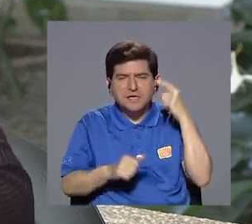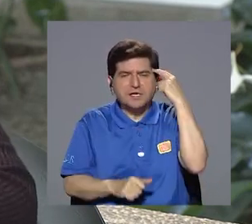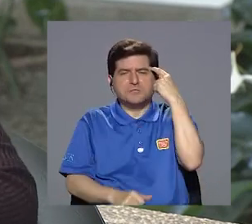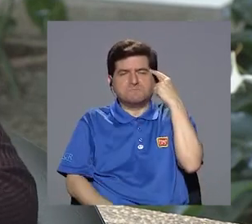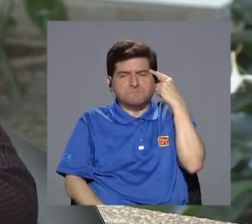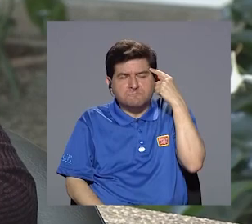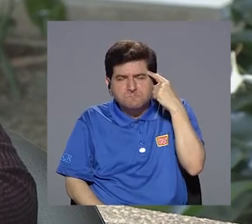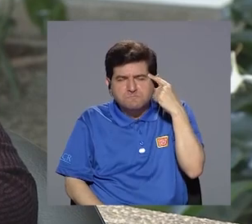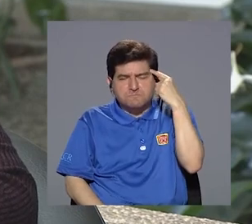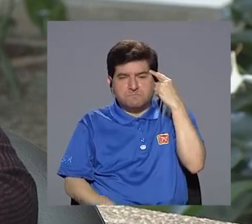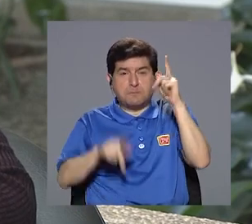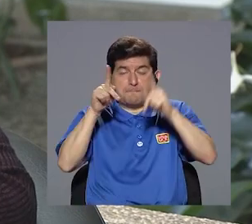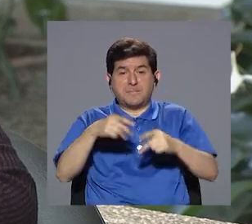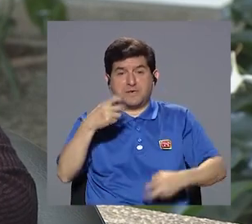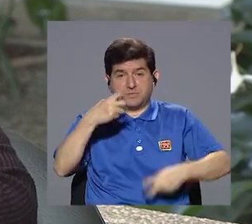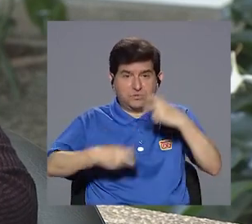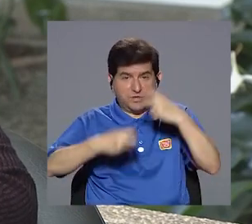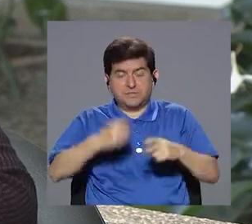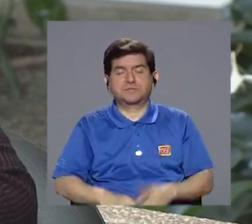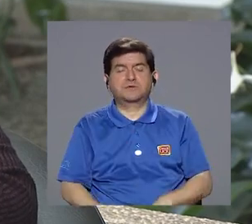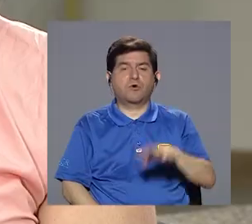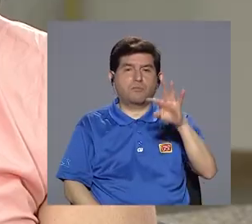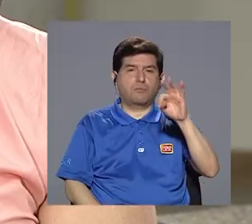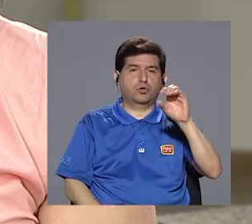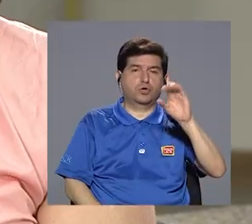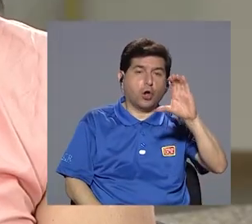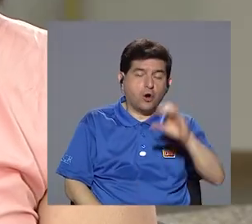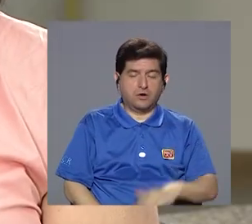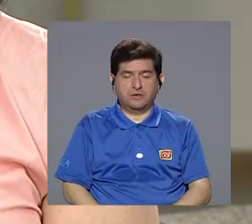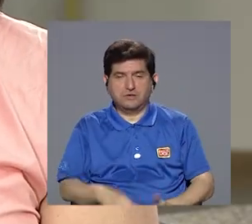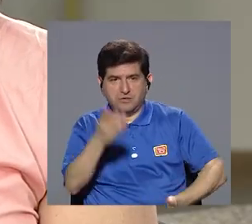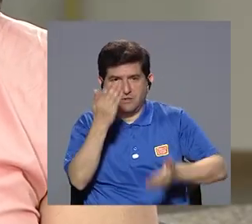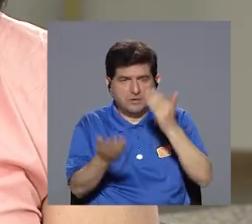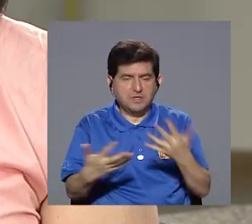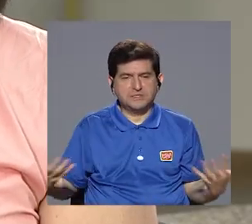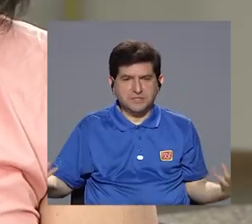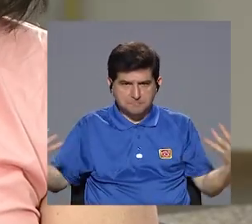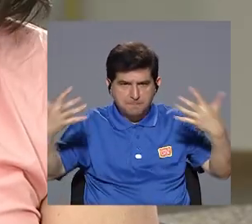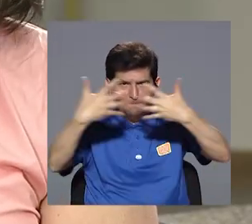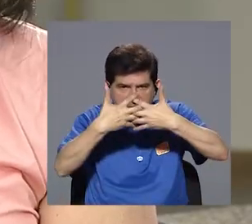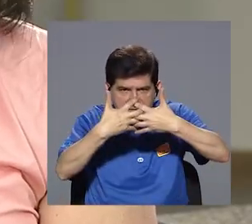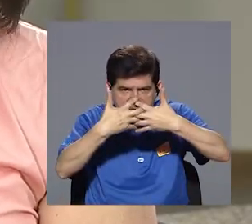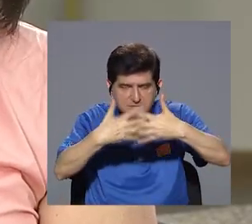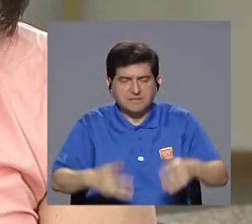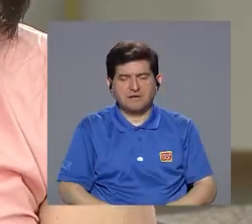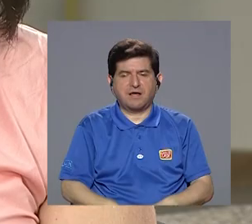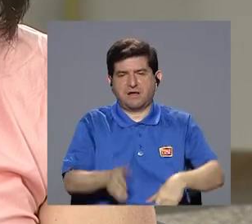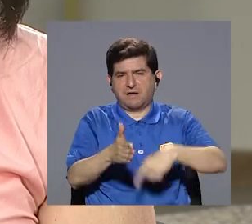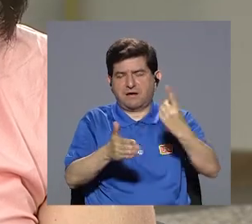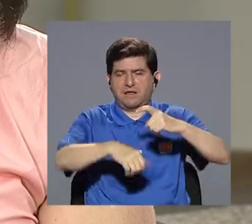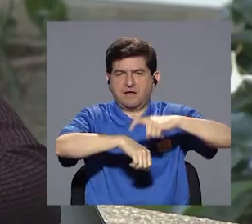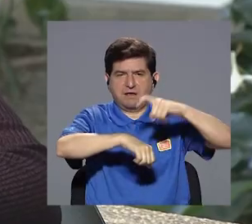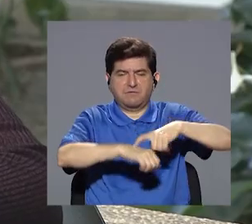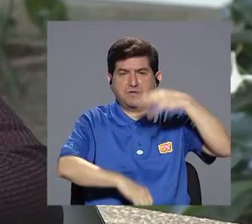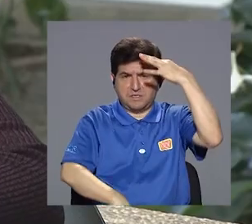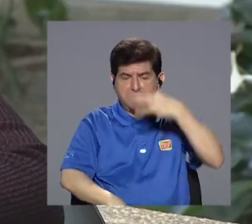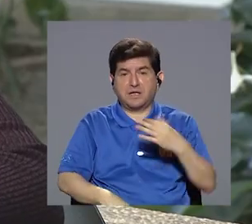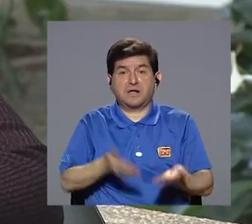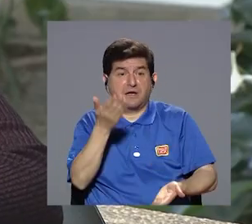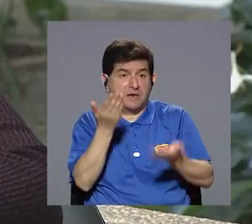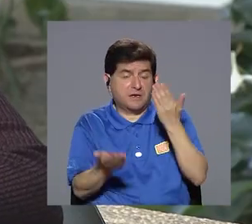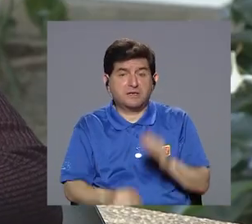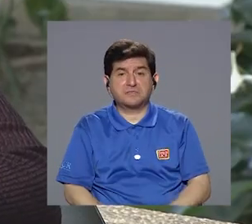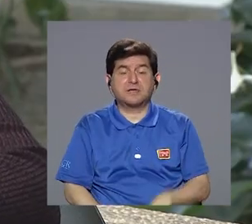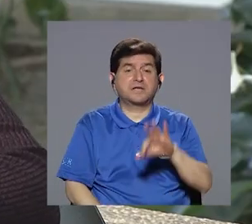en personas que tienen como trastornos obsesivos, se ha combinado en algunos momentos y se cree que es más